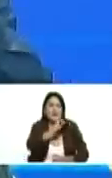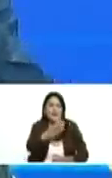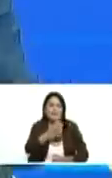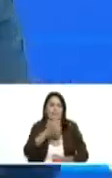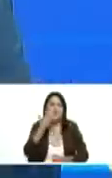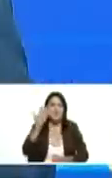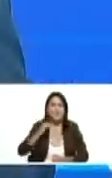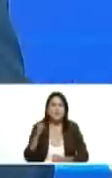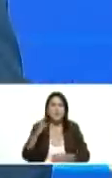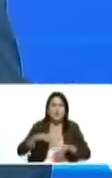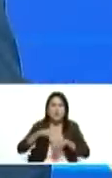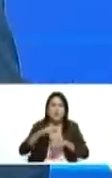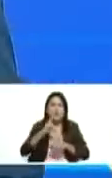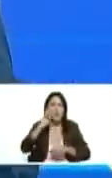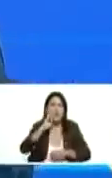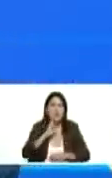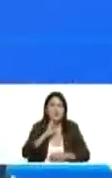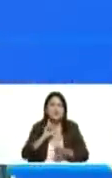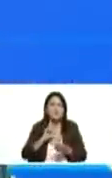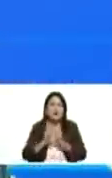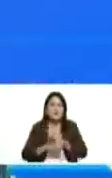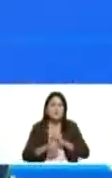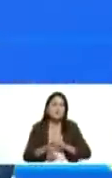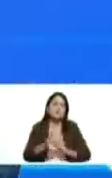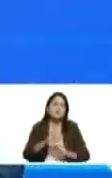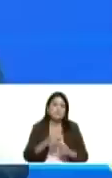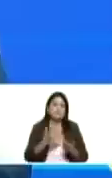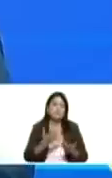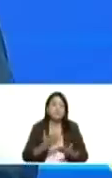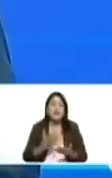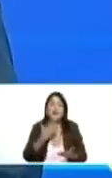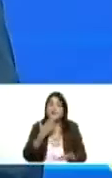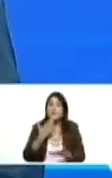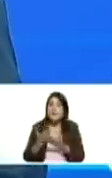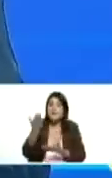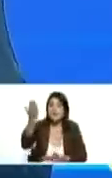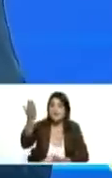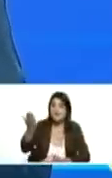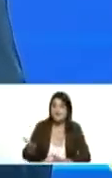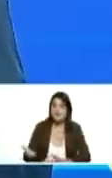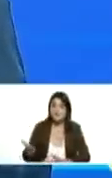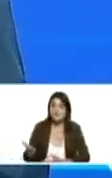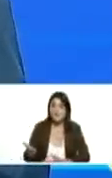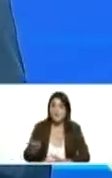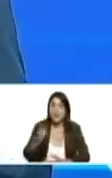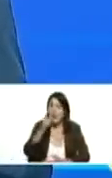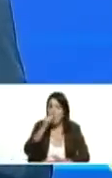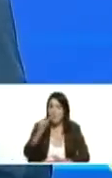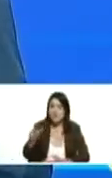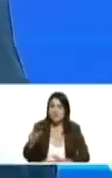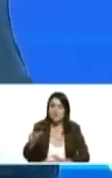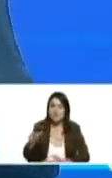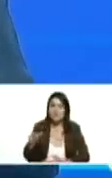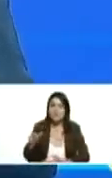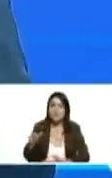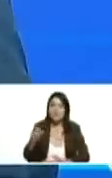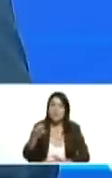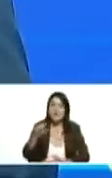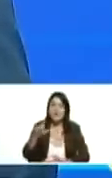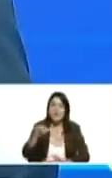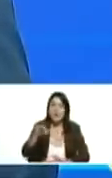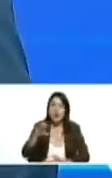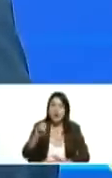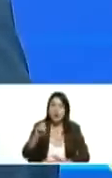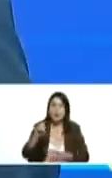Nacional Bolivariana. Quiero agradecer al mayor general Elio